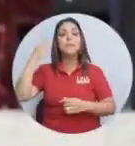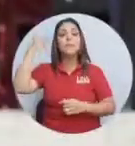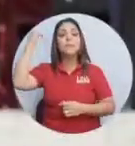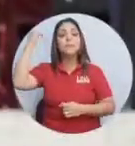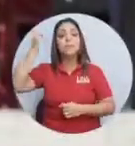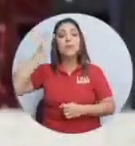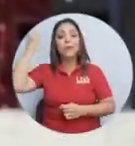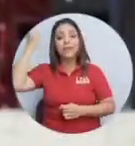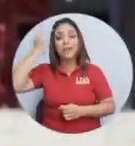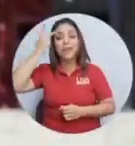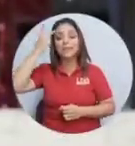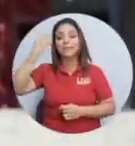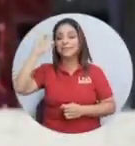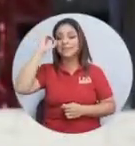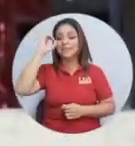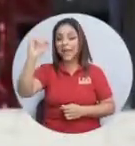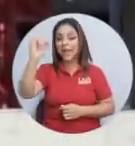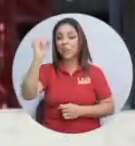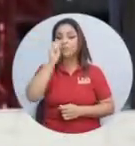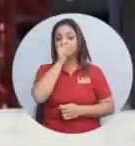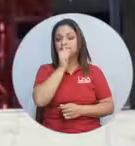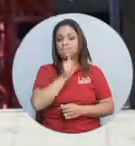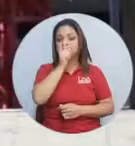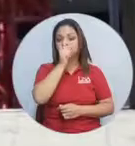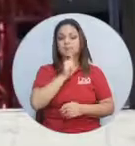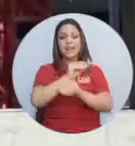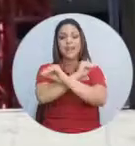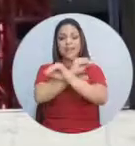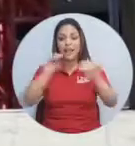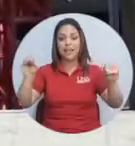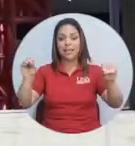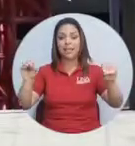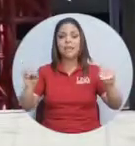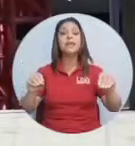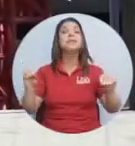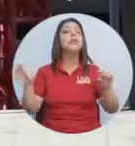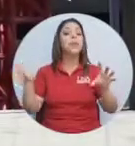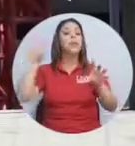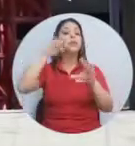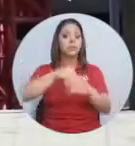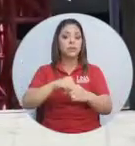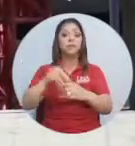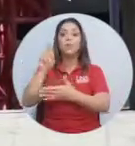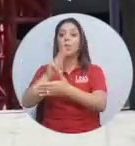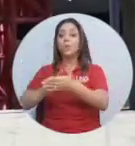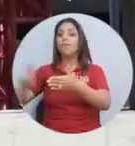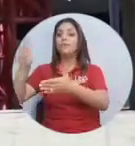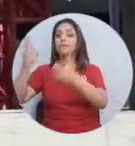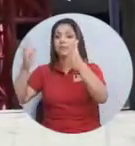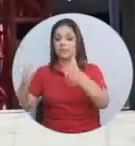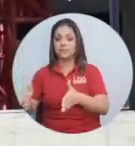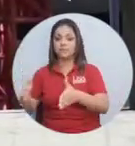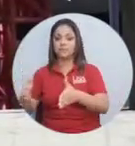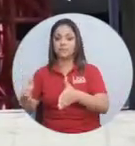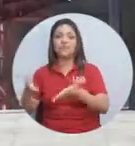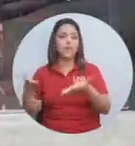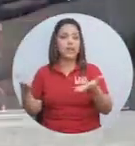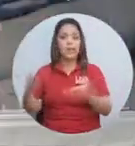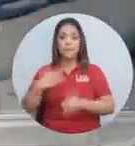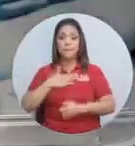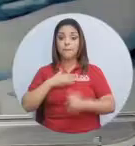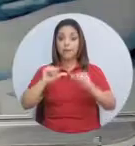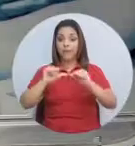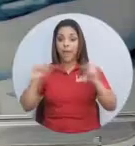en cada espacio educativo, incluyendo los universitarios. En mi aula, sea virtual o presencial, las